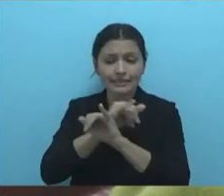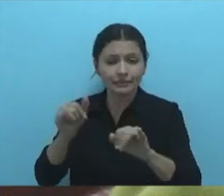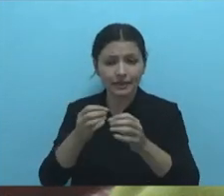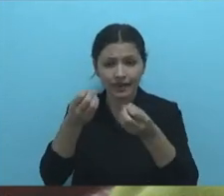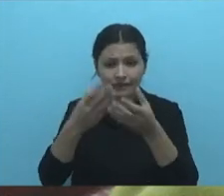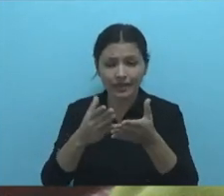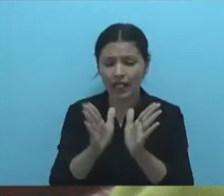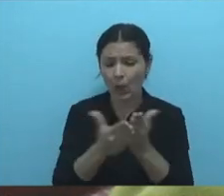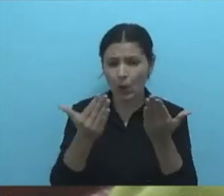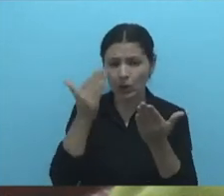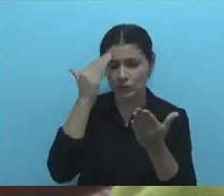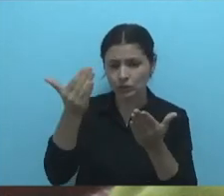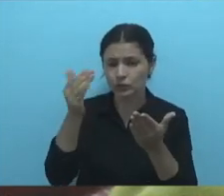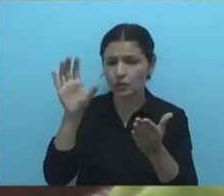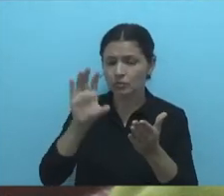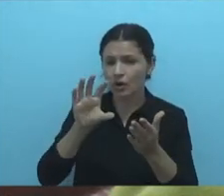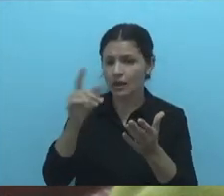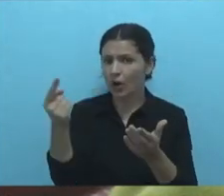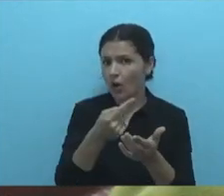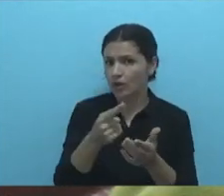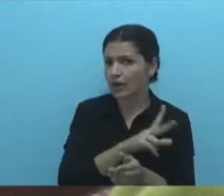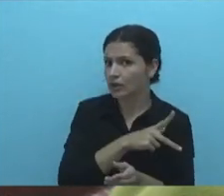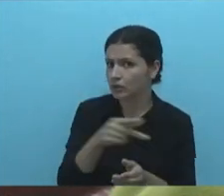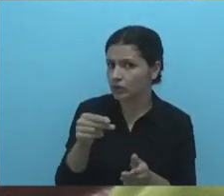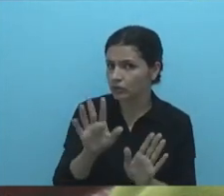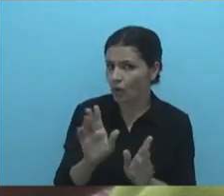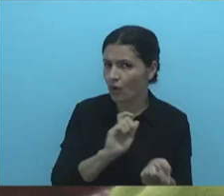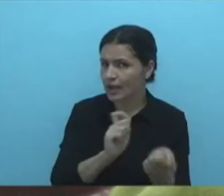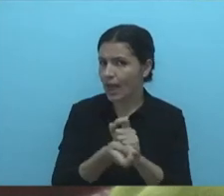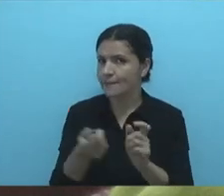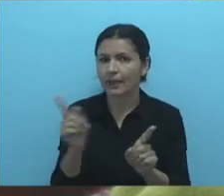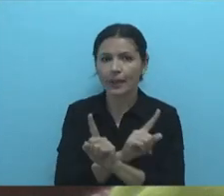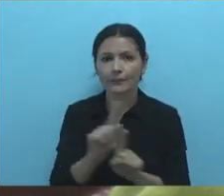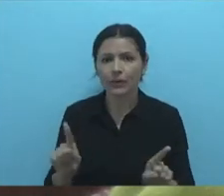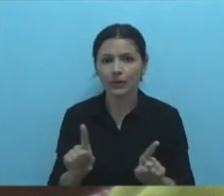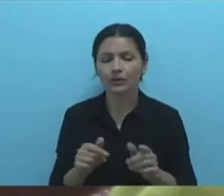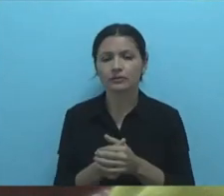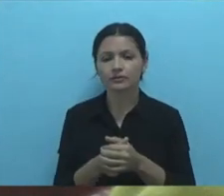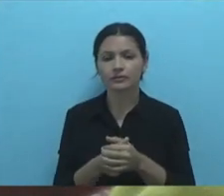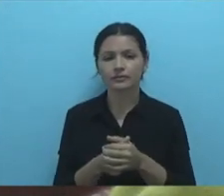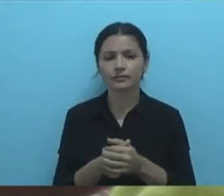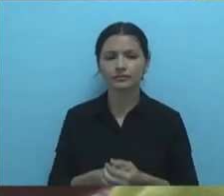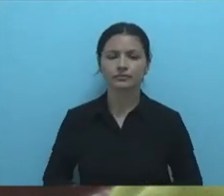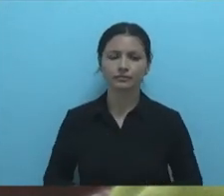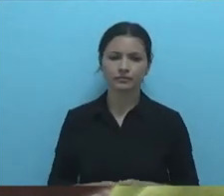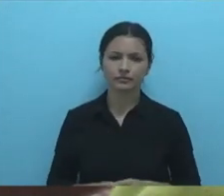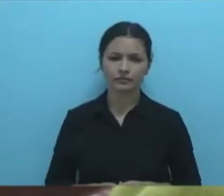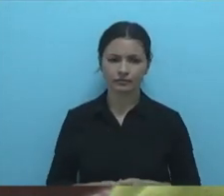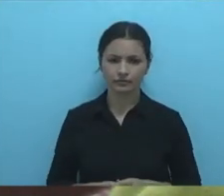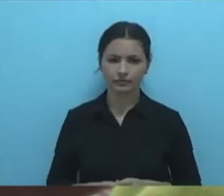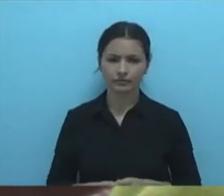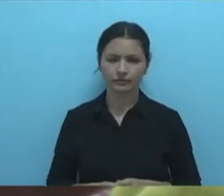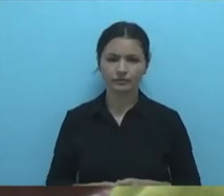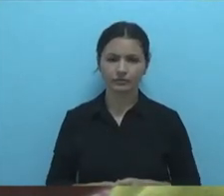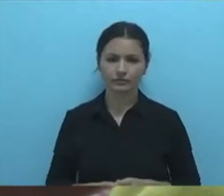reescribe la Constitución provincial que no se la modifica por parte de una resolución sino que